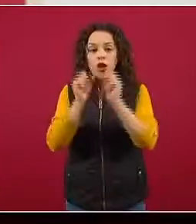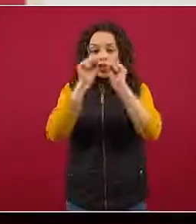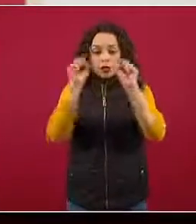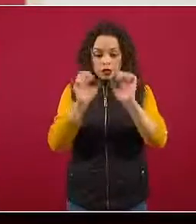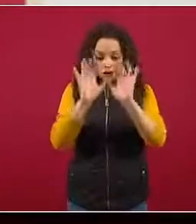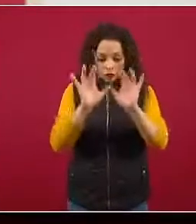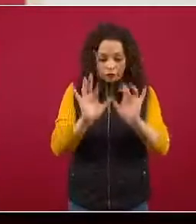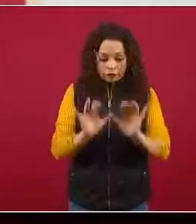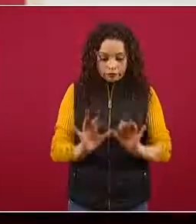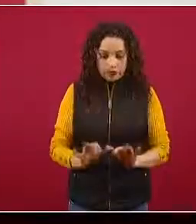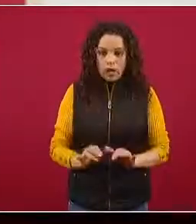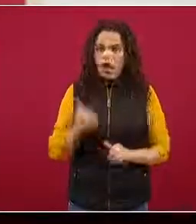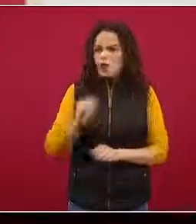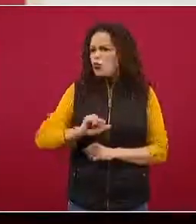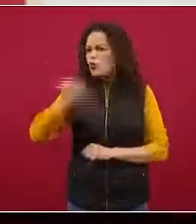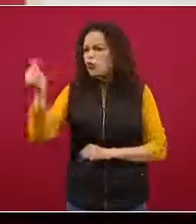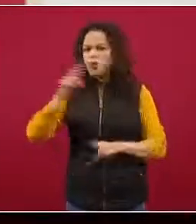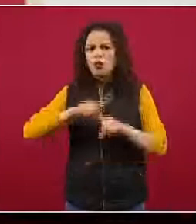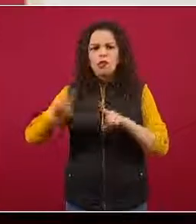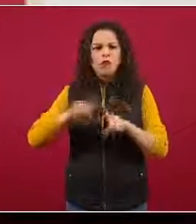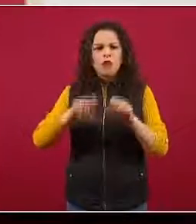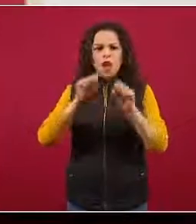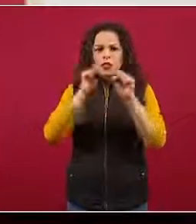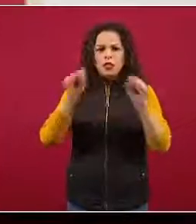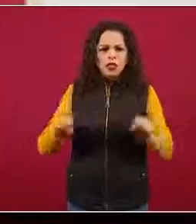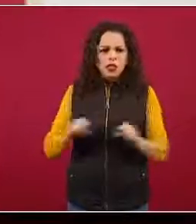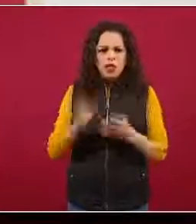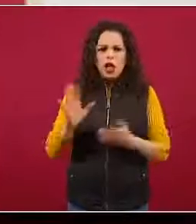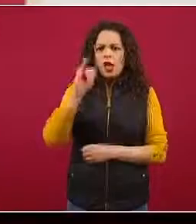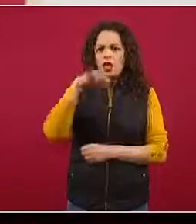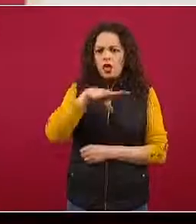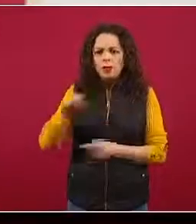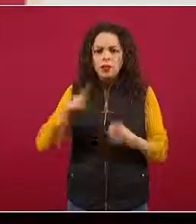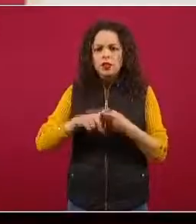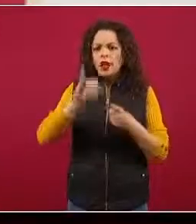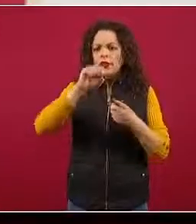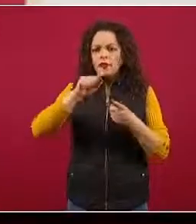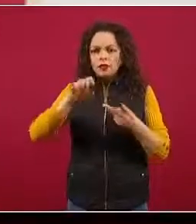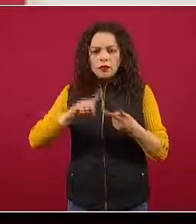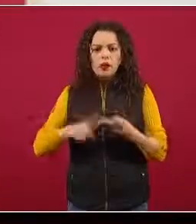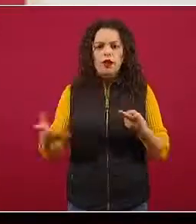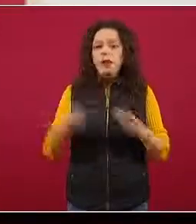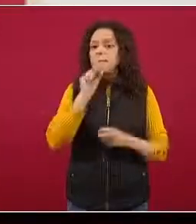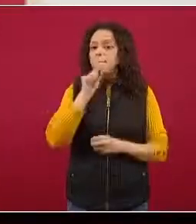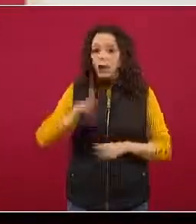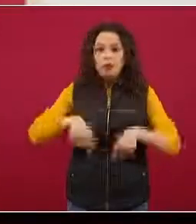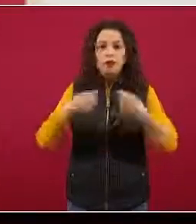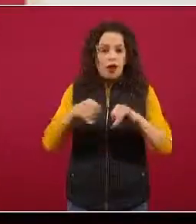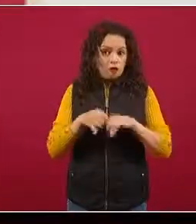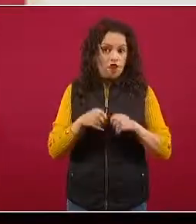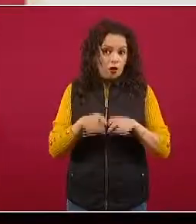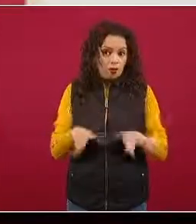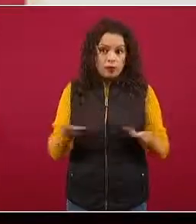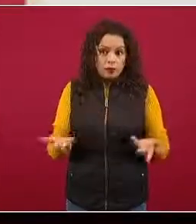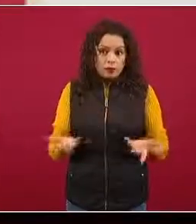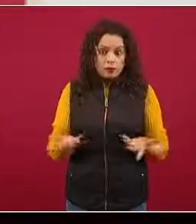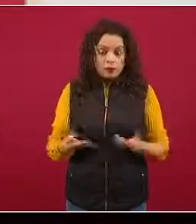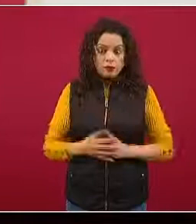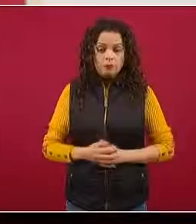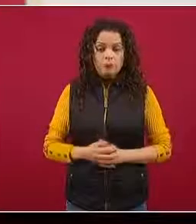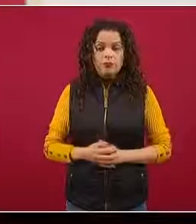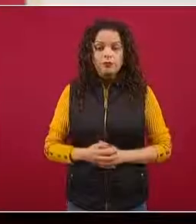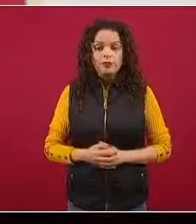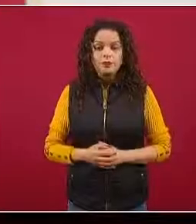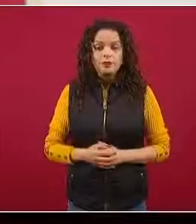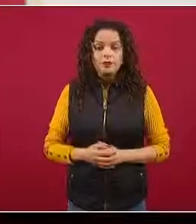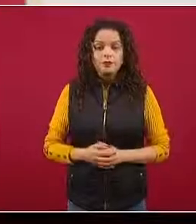los diferentes sistemas de salud que tenemos. El IMSS, el ISSSTE también otorgan información. De ahí